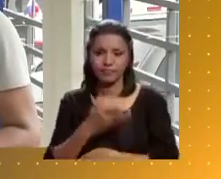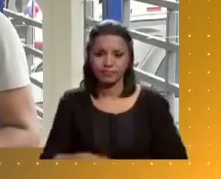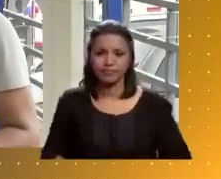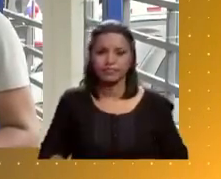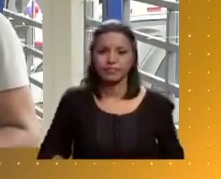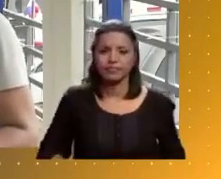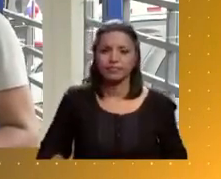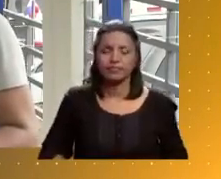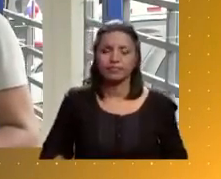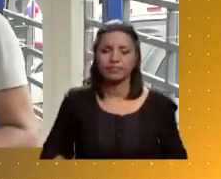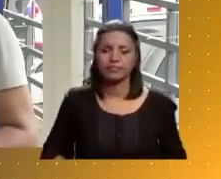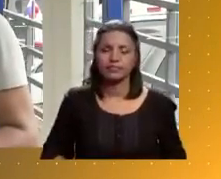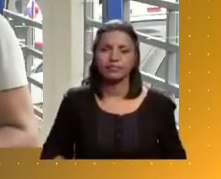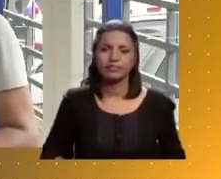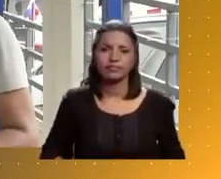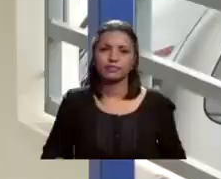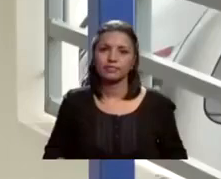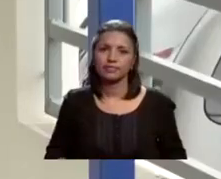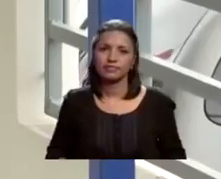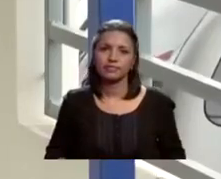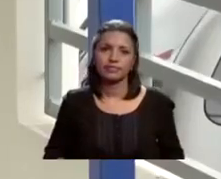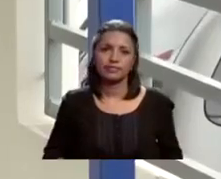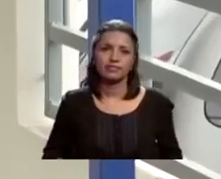esta información.